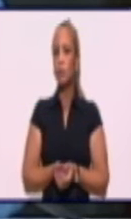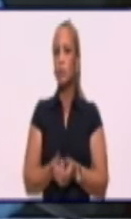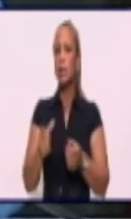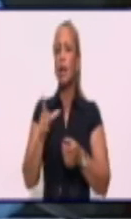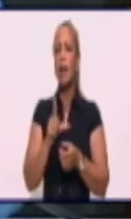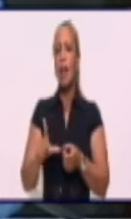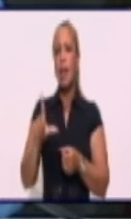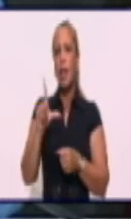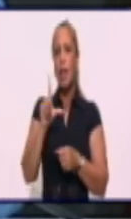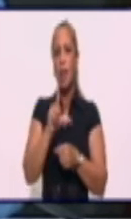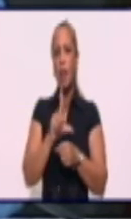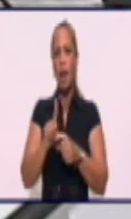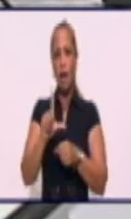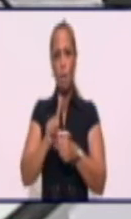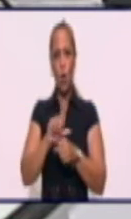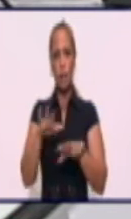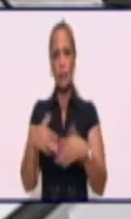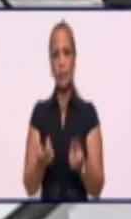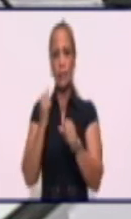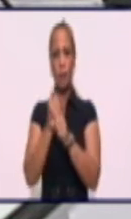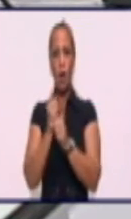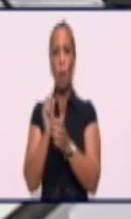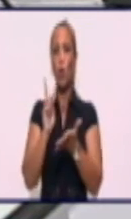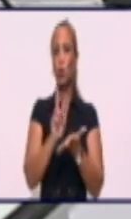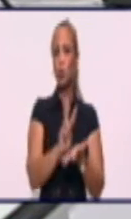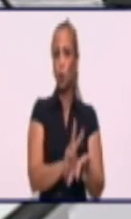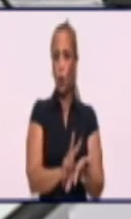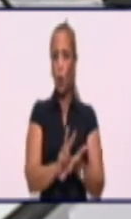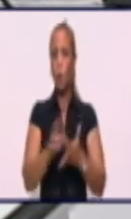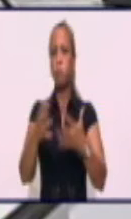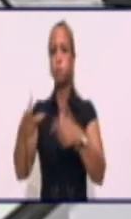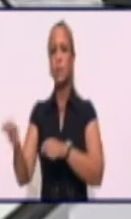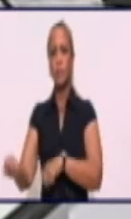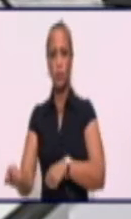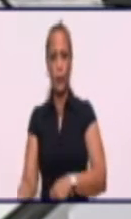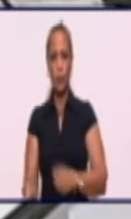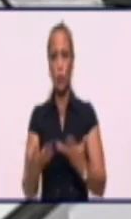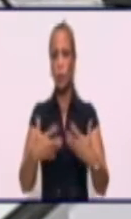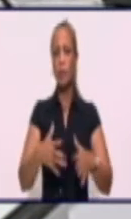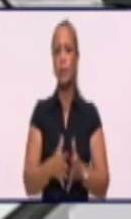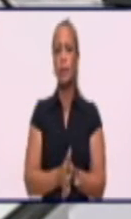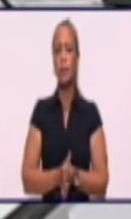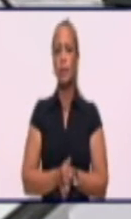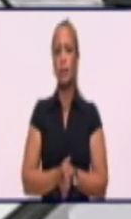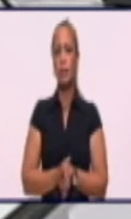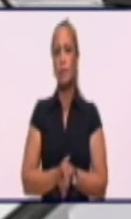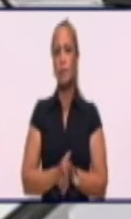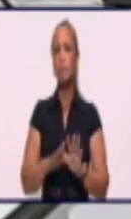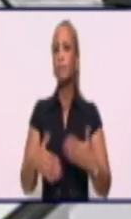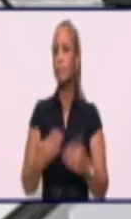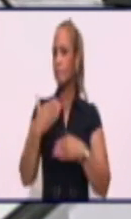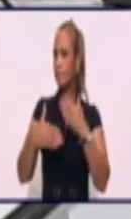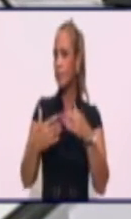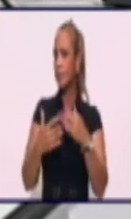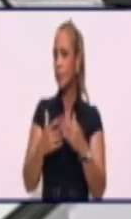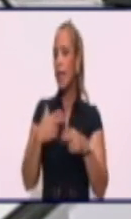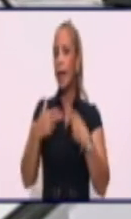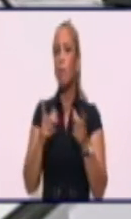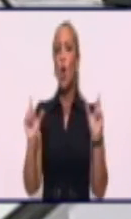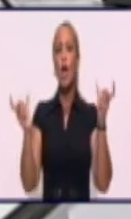labores de trabajo voluntario en huertos y organopónicos. Posteriormente realizaremos reuniones con